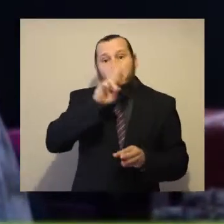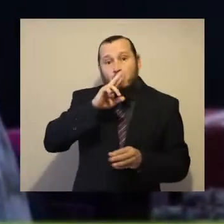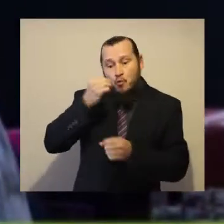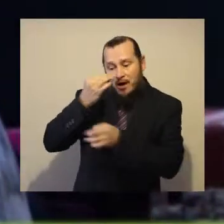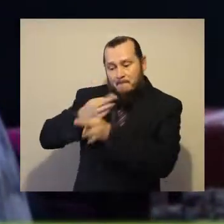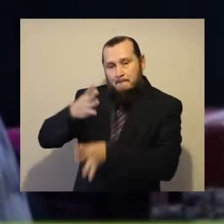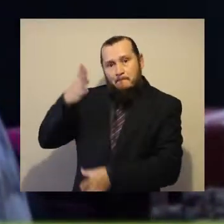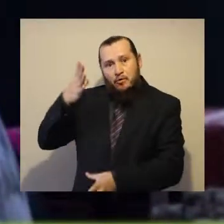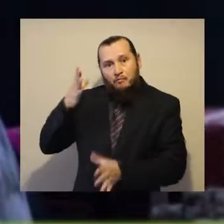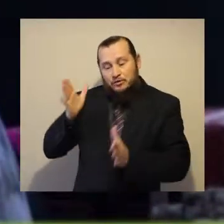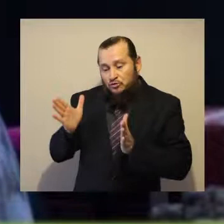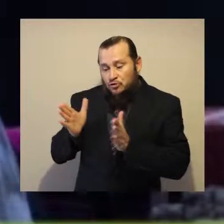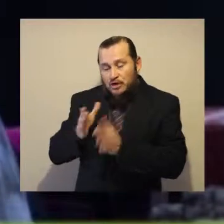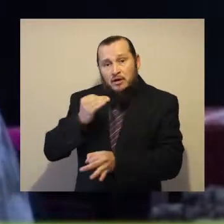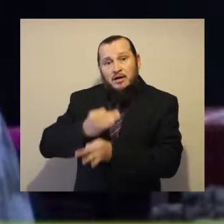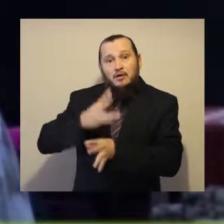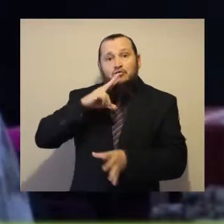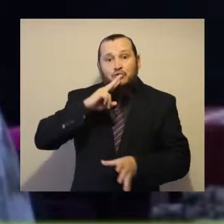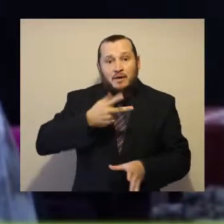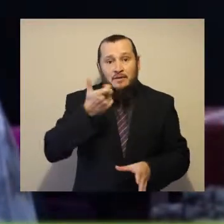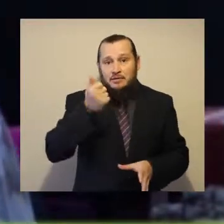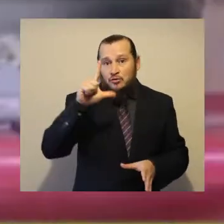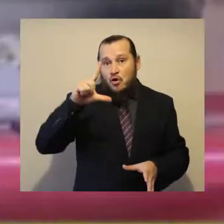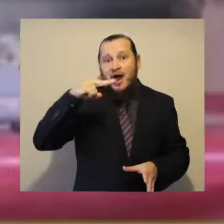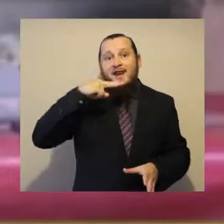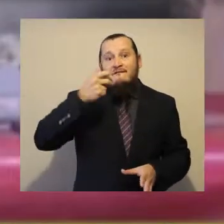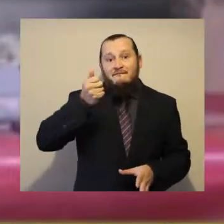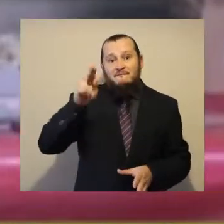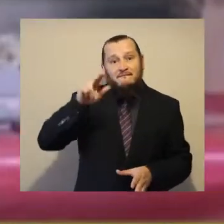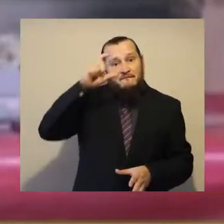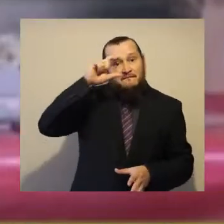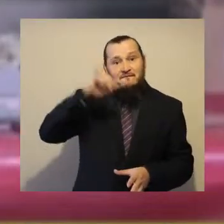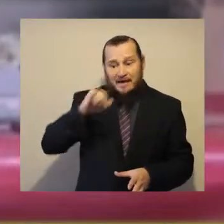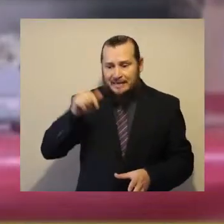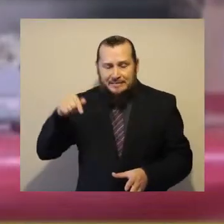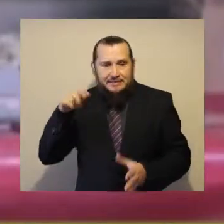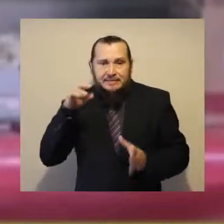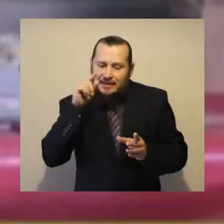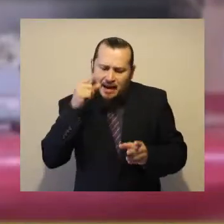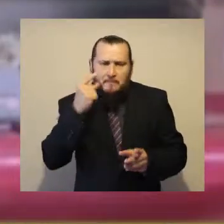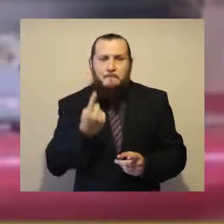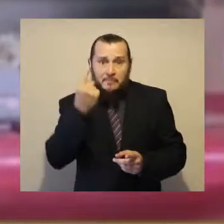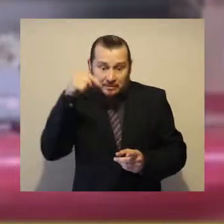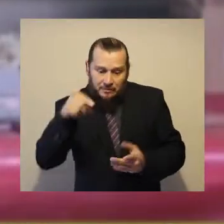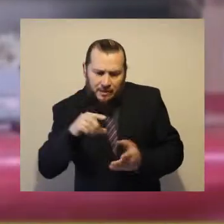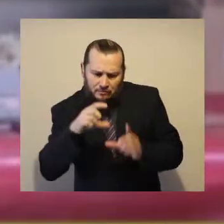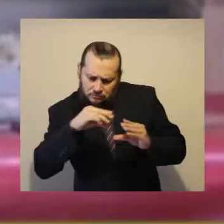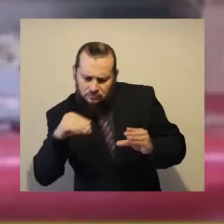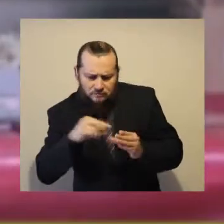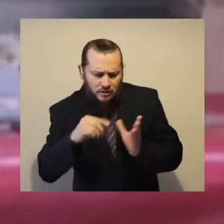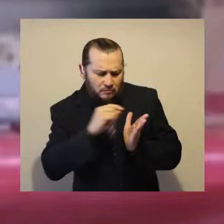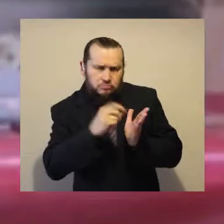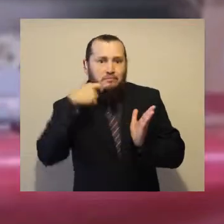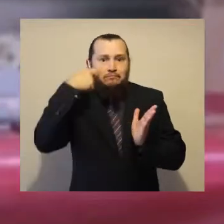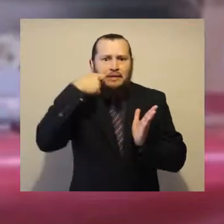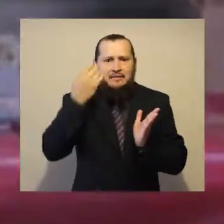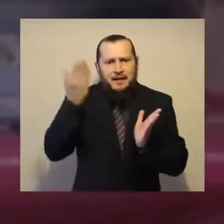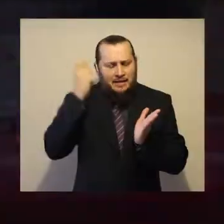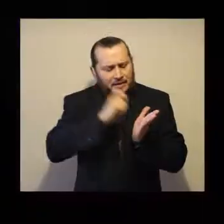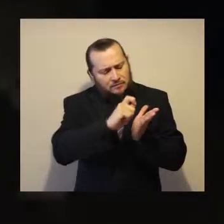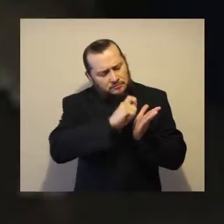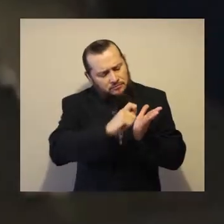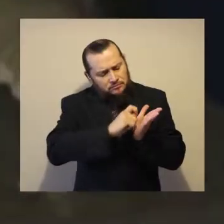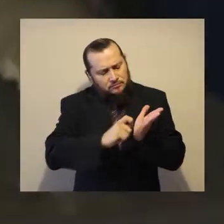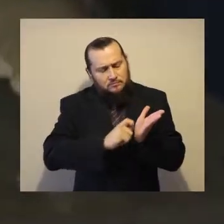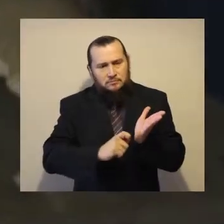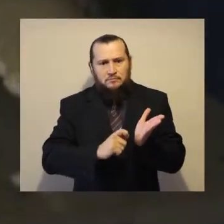es la licenciada Beatriz Álvarez, quien hace las primeras descripciones de los animales de la zona.